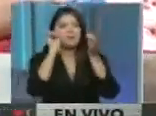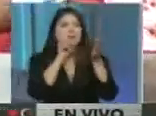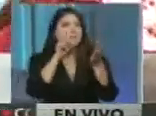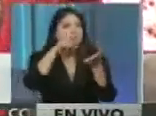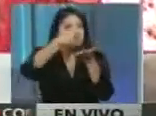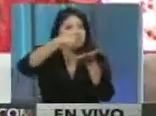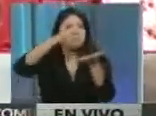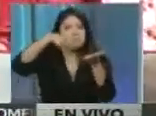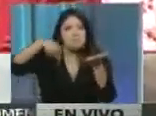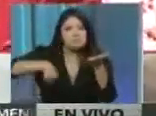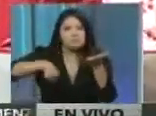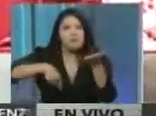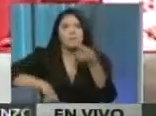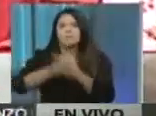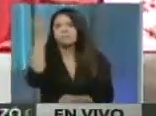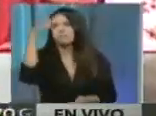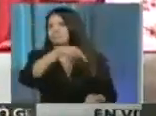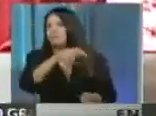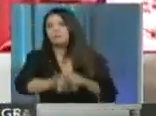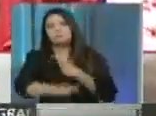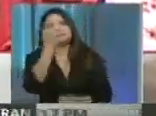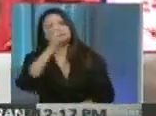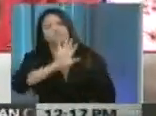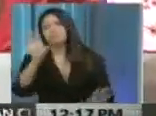También le rebotó por inconstitucional.